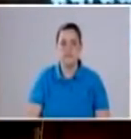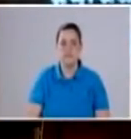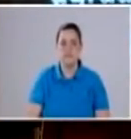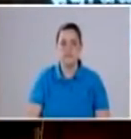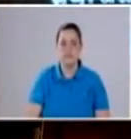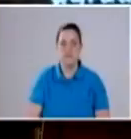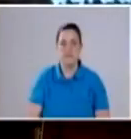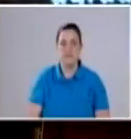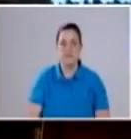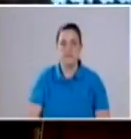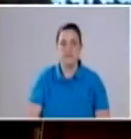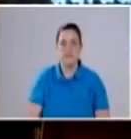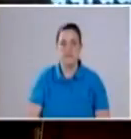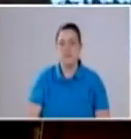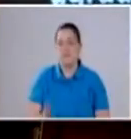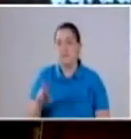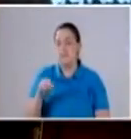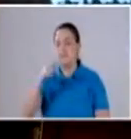calles.